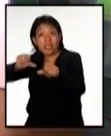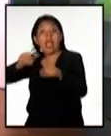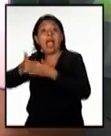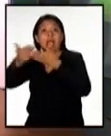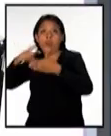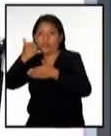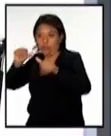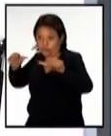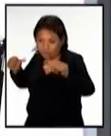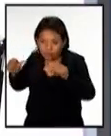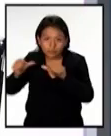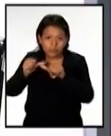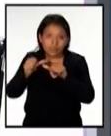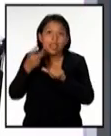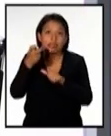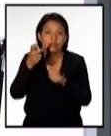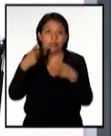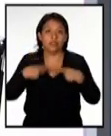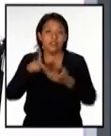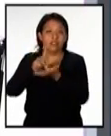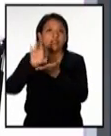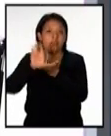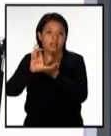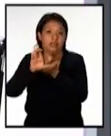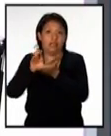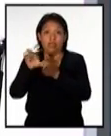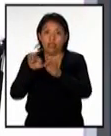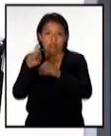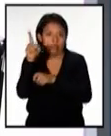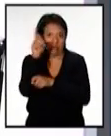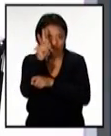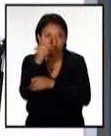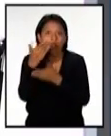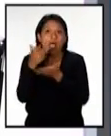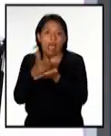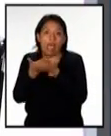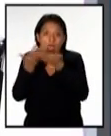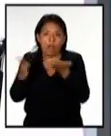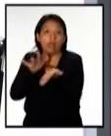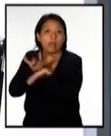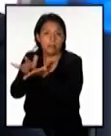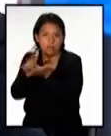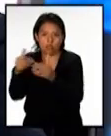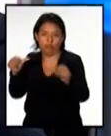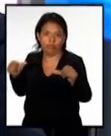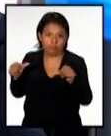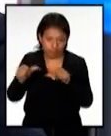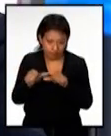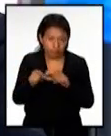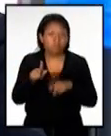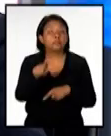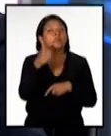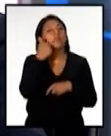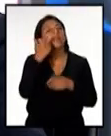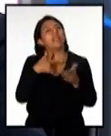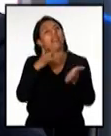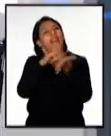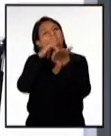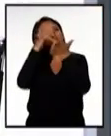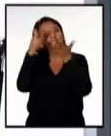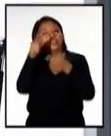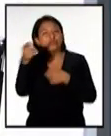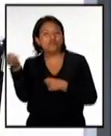el empleo. Yo quiero agradecer mucho el nivel de reflexiones y de aportaciones en relación a este tema que has